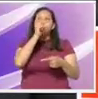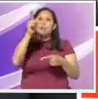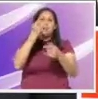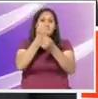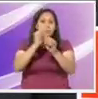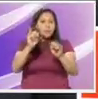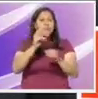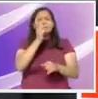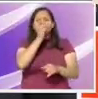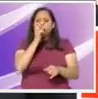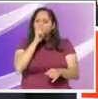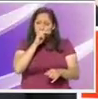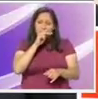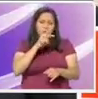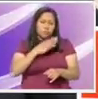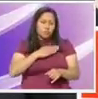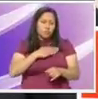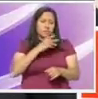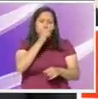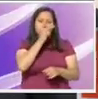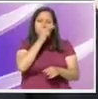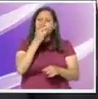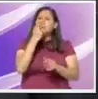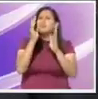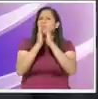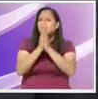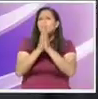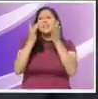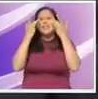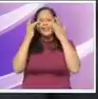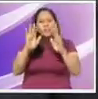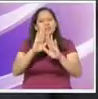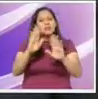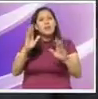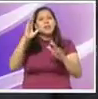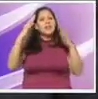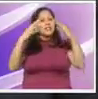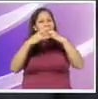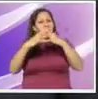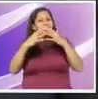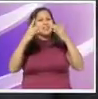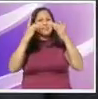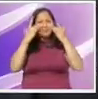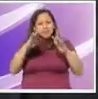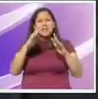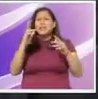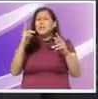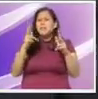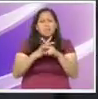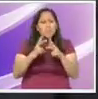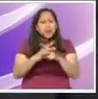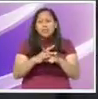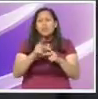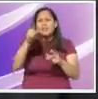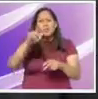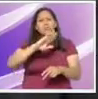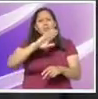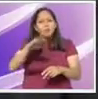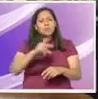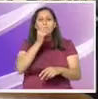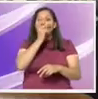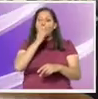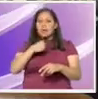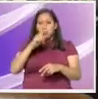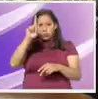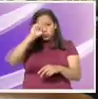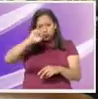está muy preocupado como buen padre y le dice que por favor renuncie, que se retire de la guerra, que ya no pelee porque pues, va a perder la vida. Como consejo de padre,